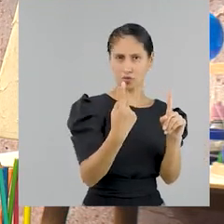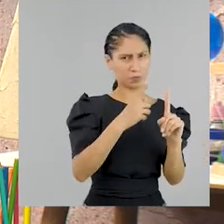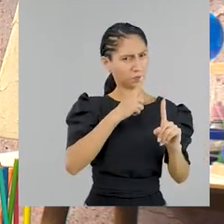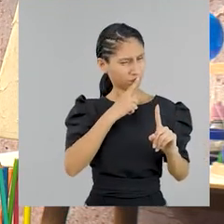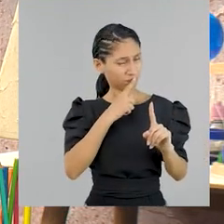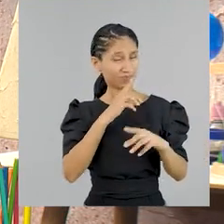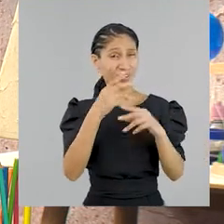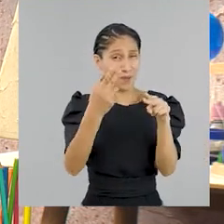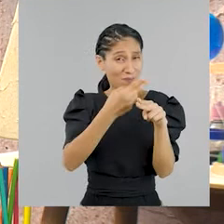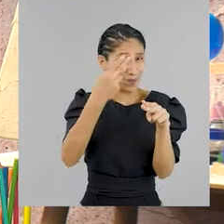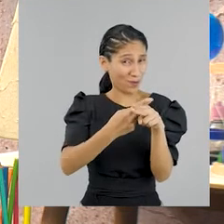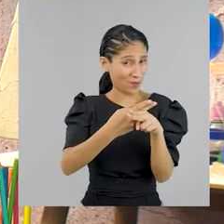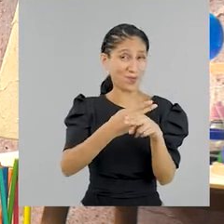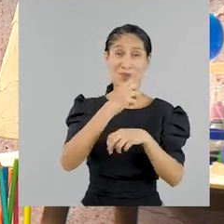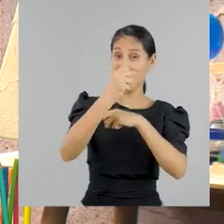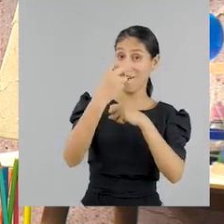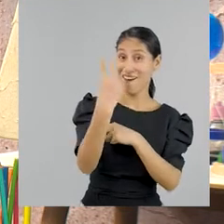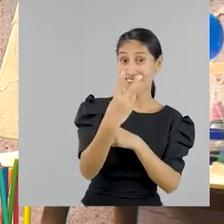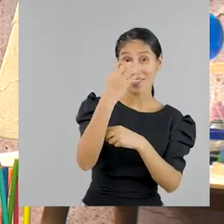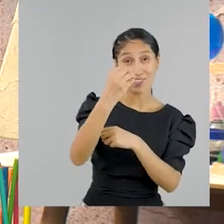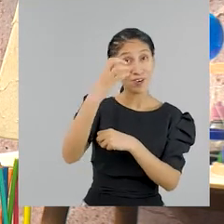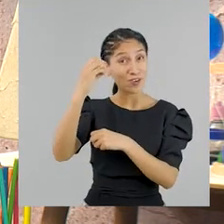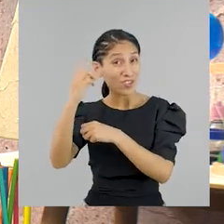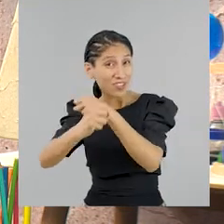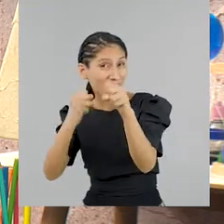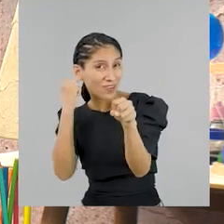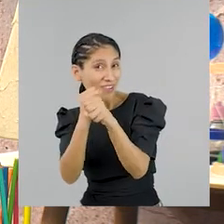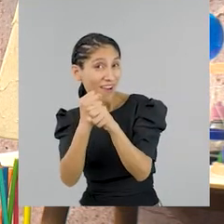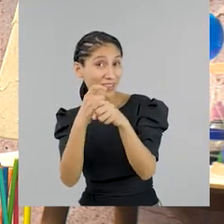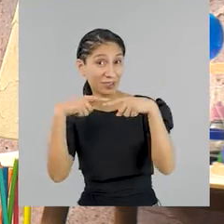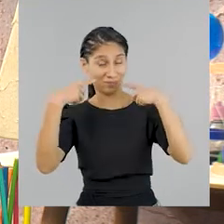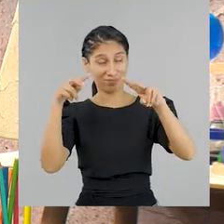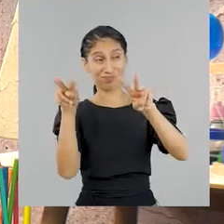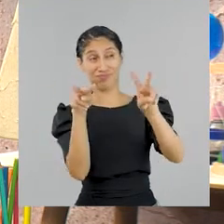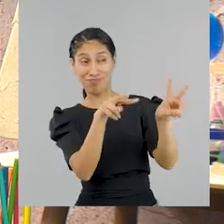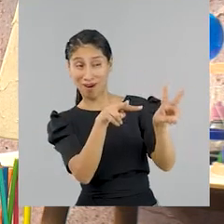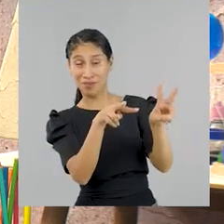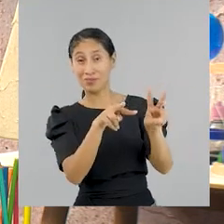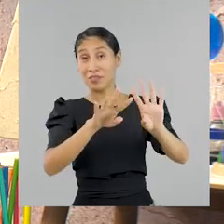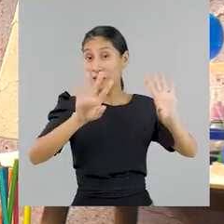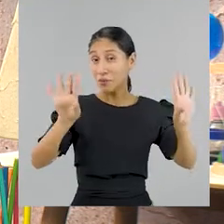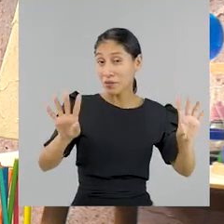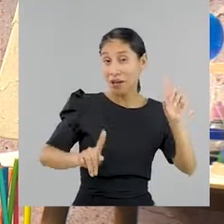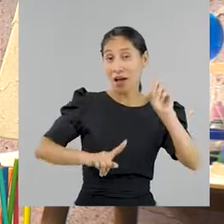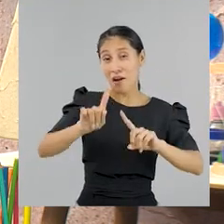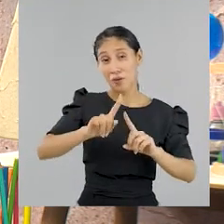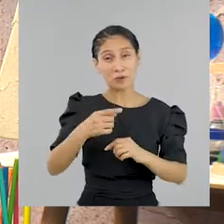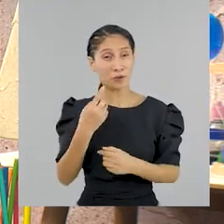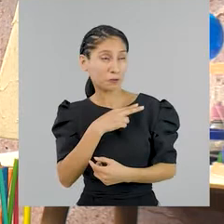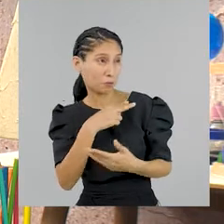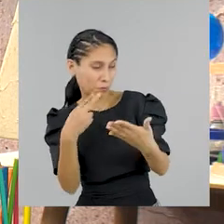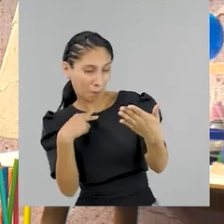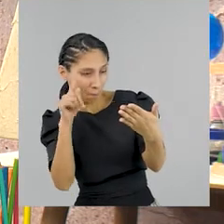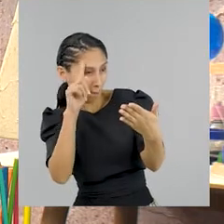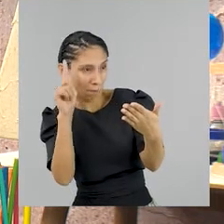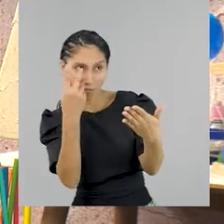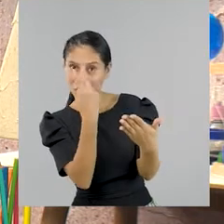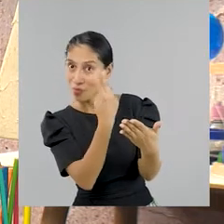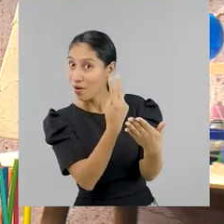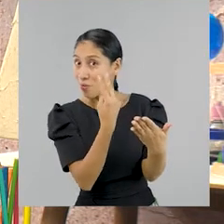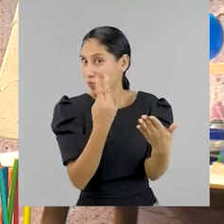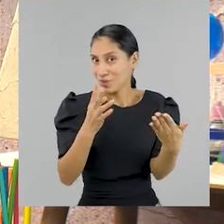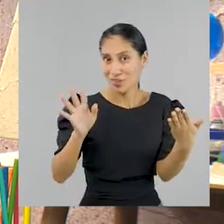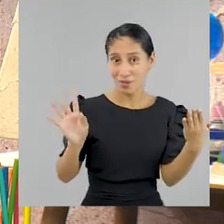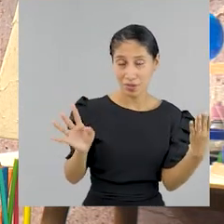estará celebrando sus 200 años de este hecho histórico. Muchos de nosotros no tendremos oportunidad de vivir otro